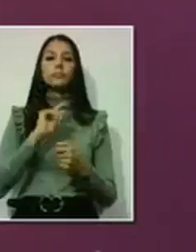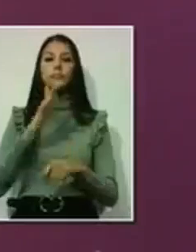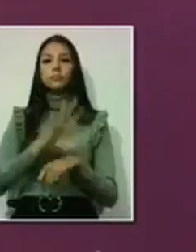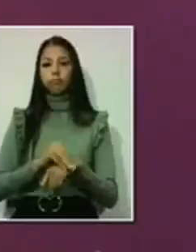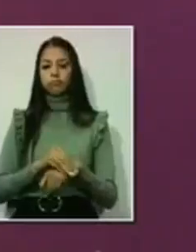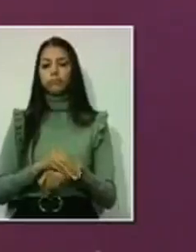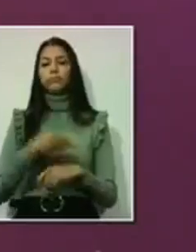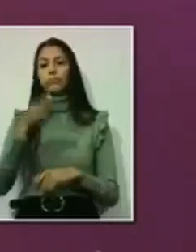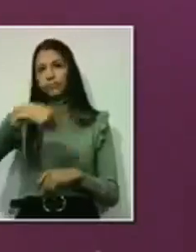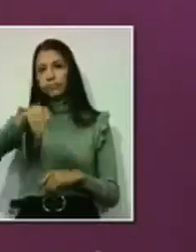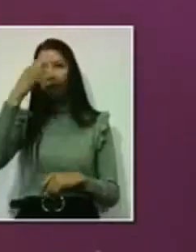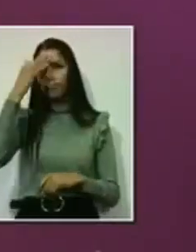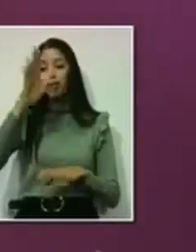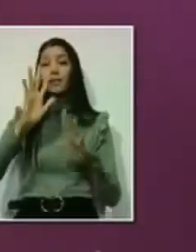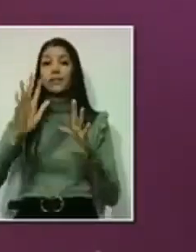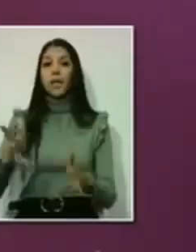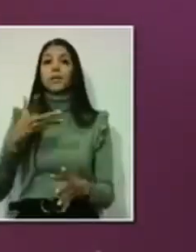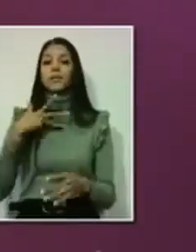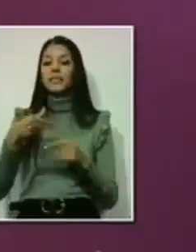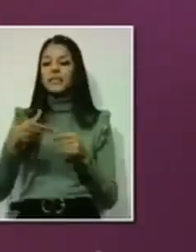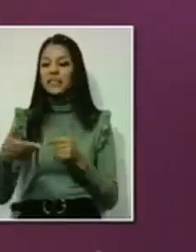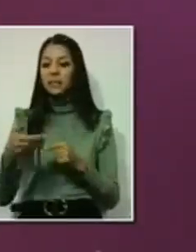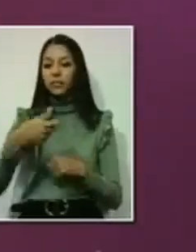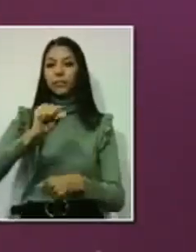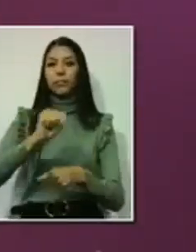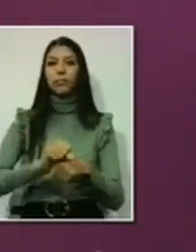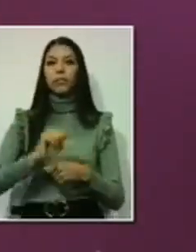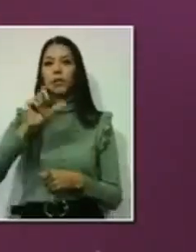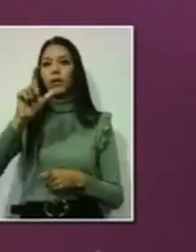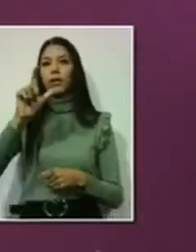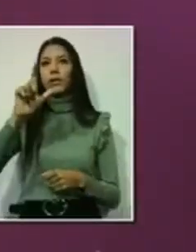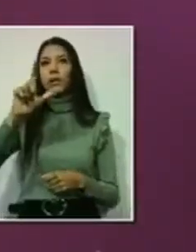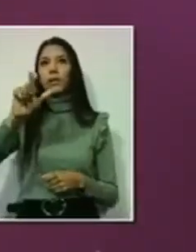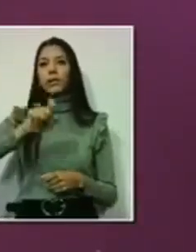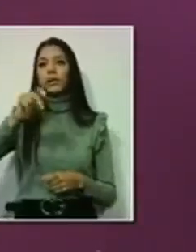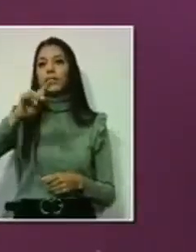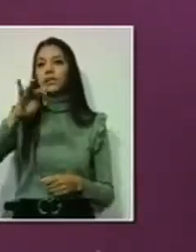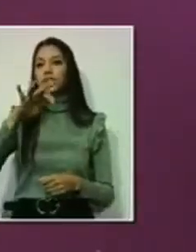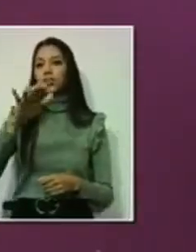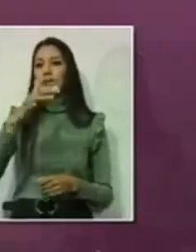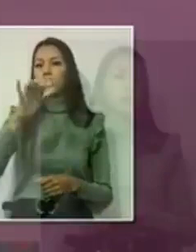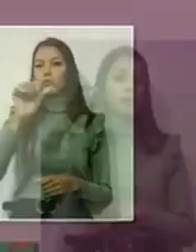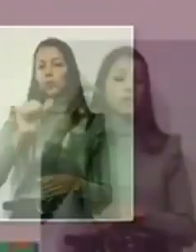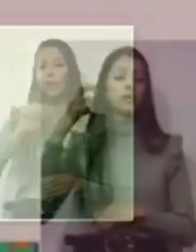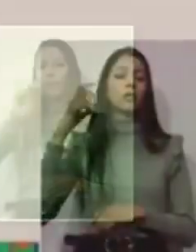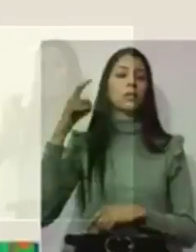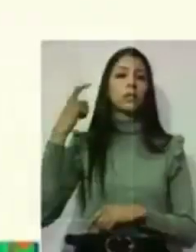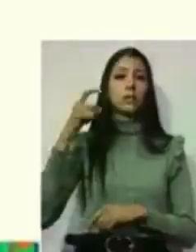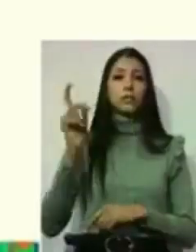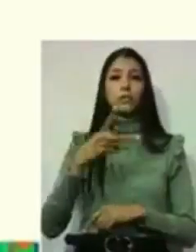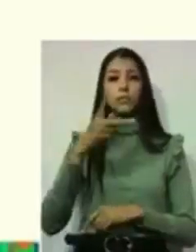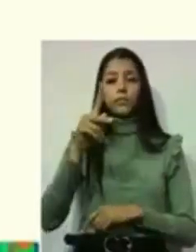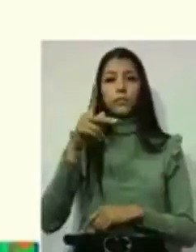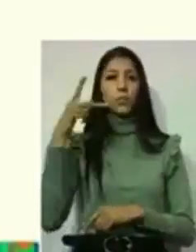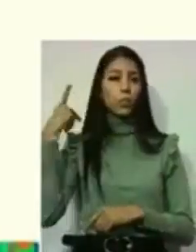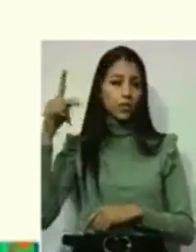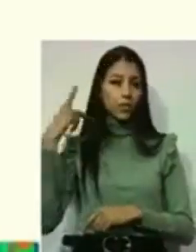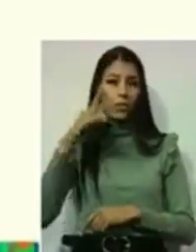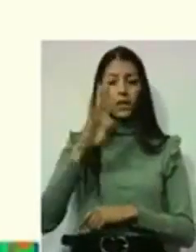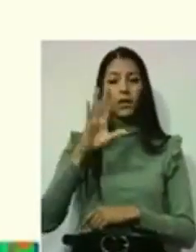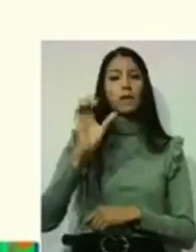de boletos adquiridos en otras entidades como Ciudad de México, Estado de México, Jalisco, Guanajuato,